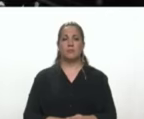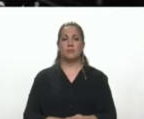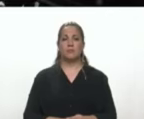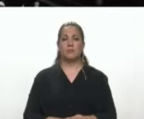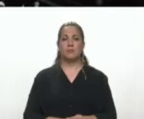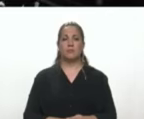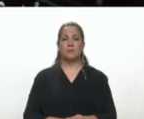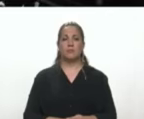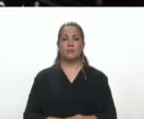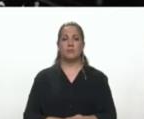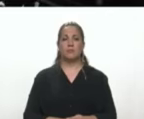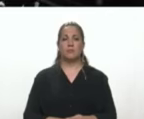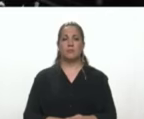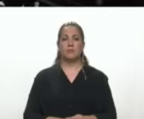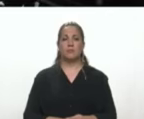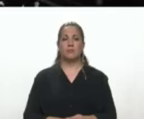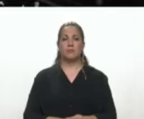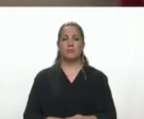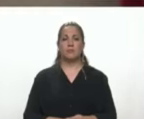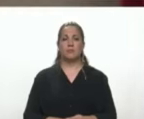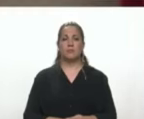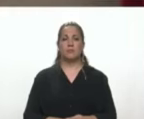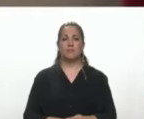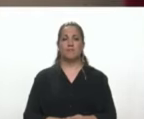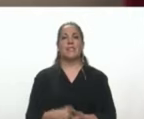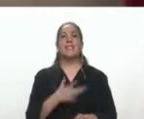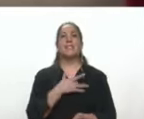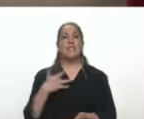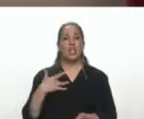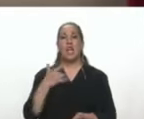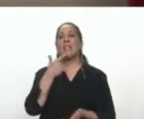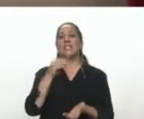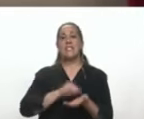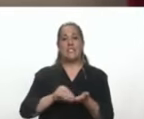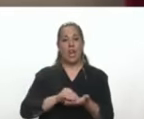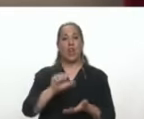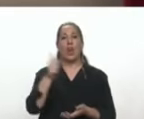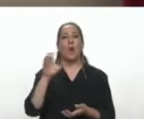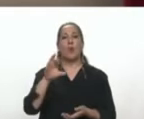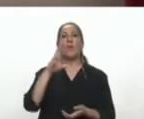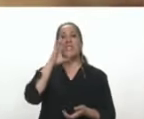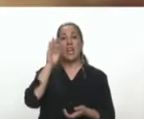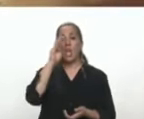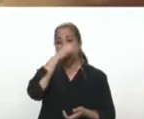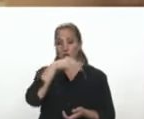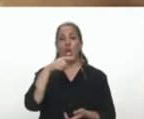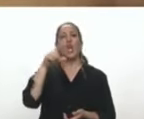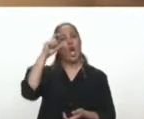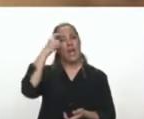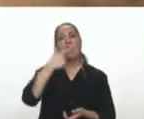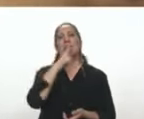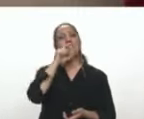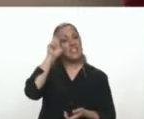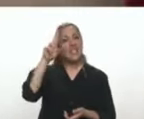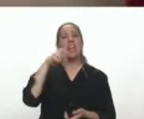Gracias. Sí. Bien. Señora senadora electa por la provincia de Río Negro, Mónica Esther Silva,